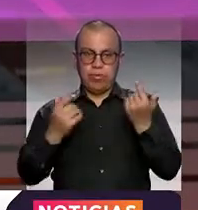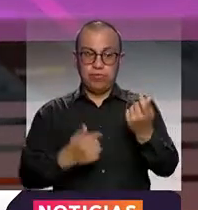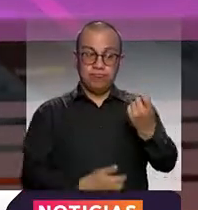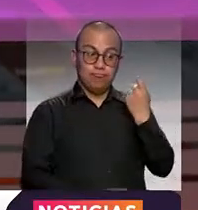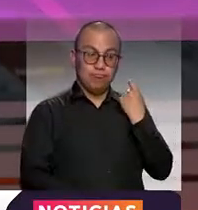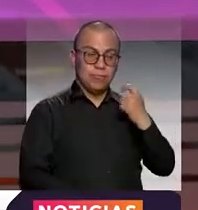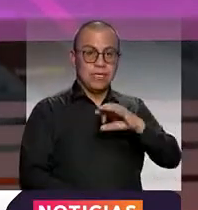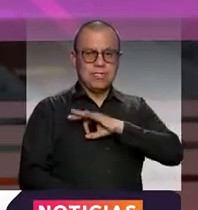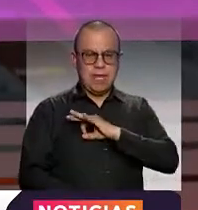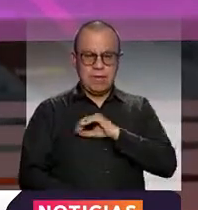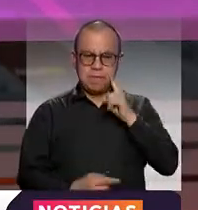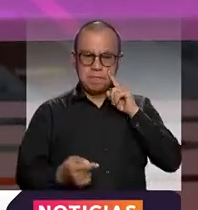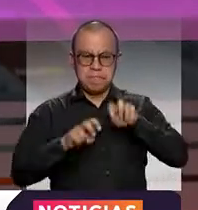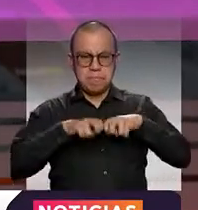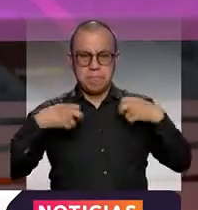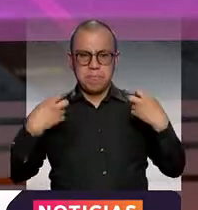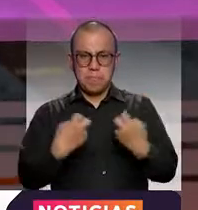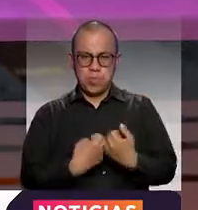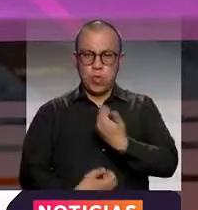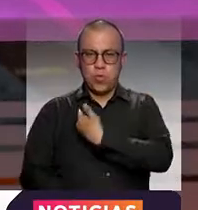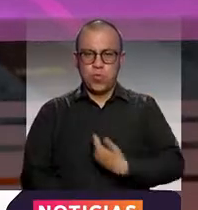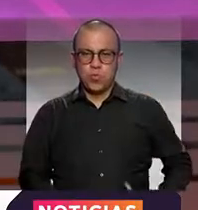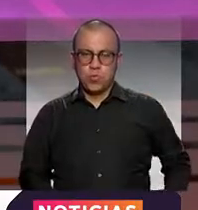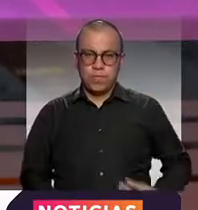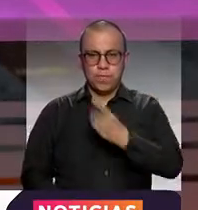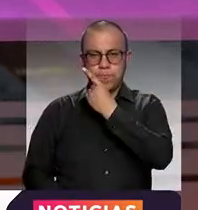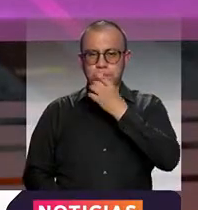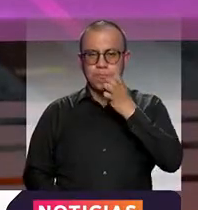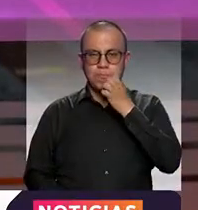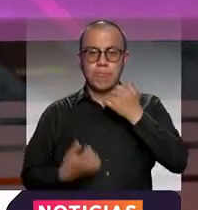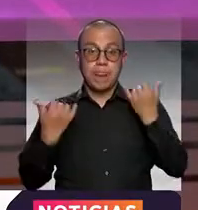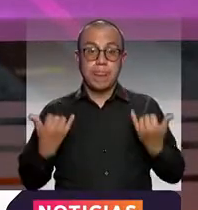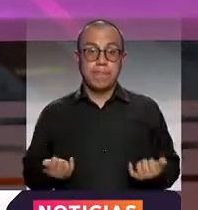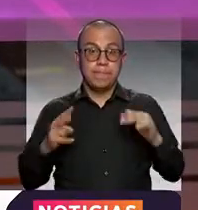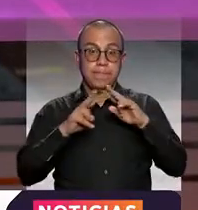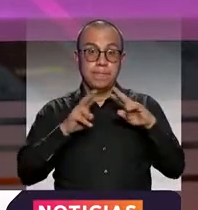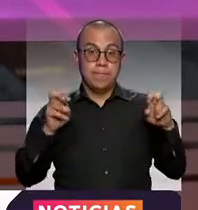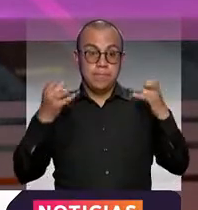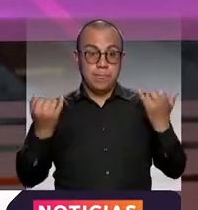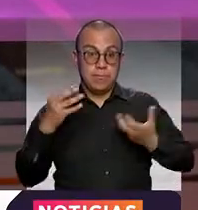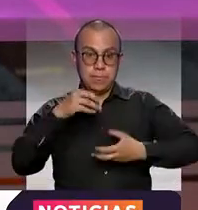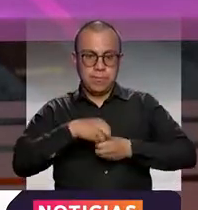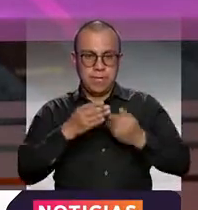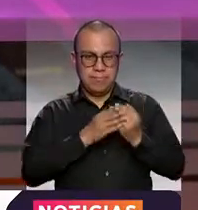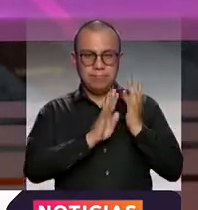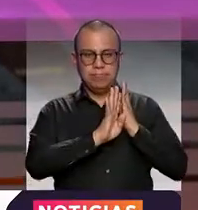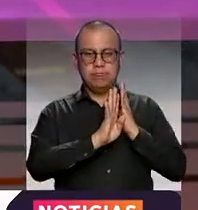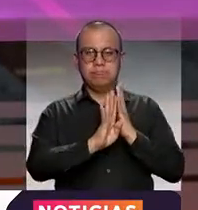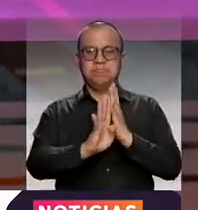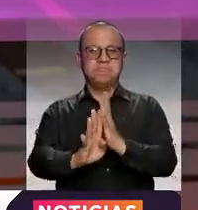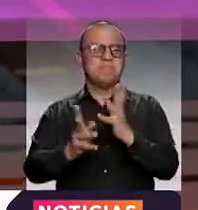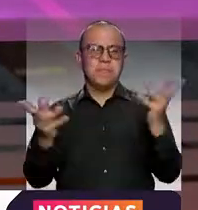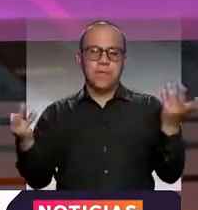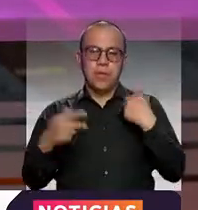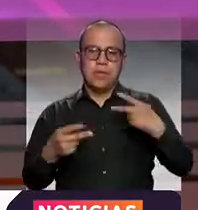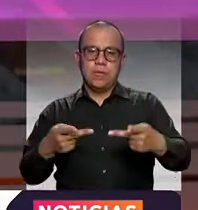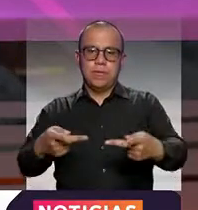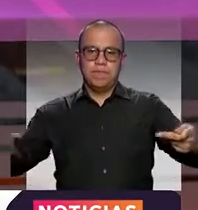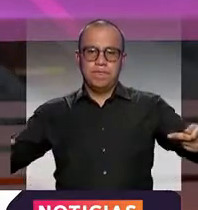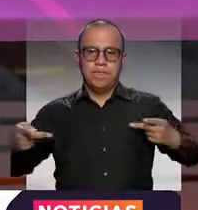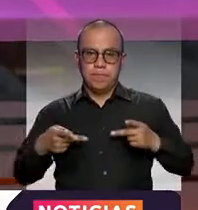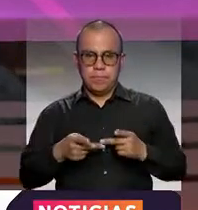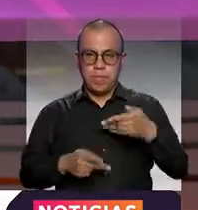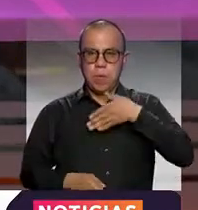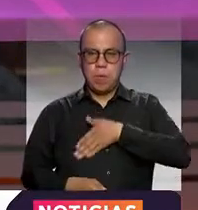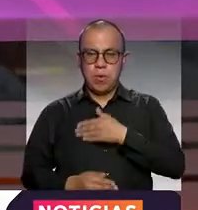sábado y que buscan que el presidente Duque los escuche. Mientras tanto, el grueso de esta peregrinación se mantiene en la Plaza de Bolívar en medio